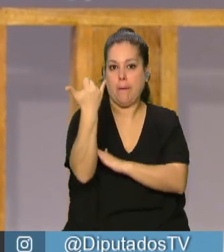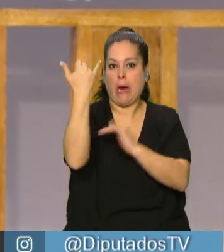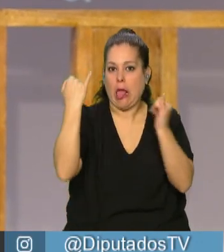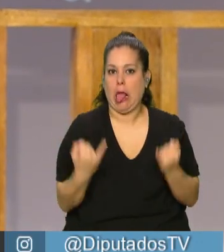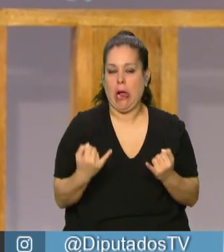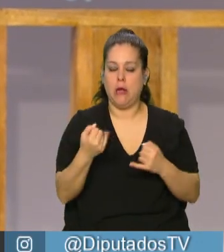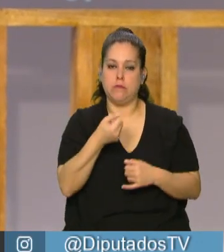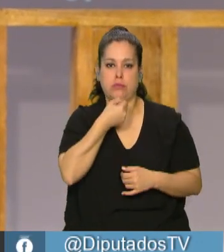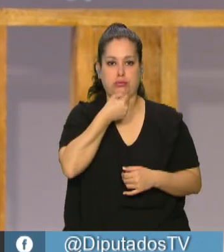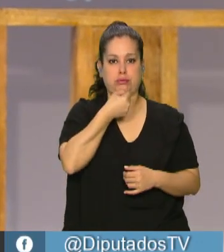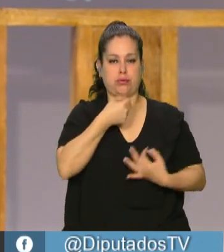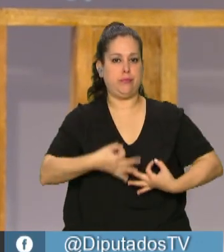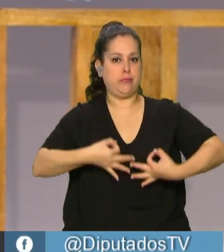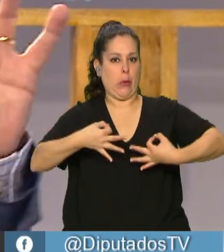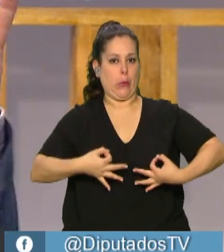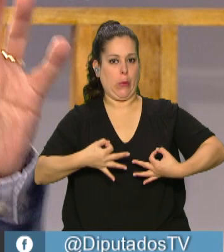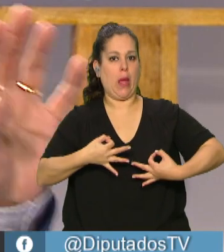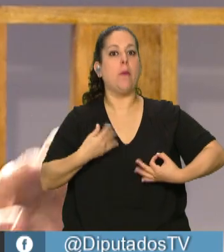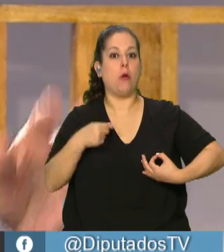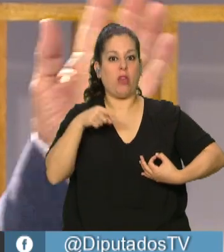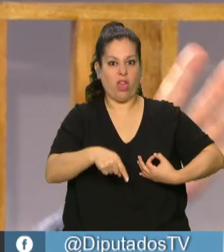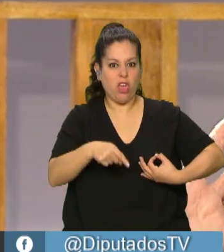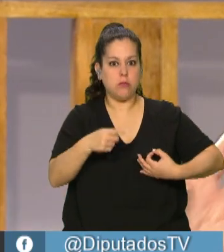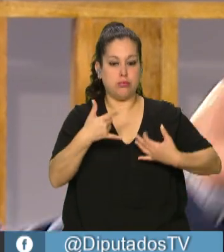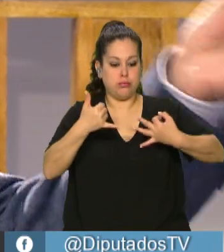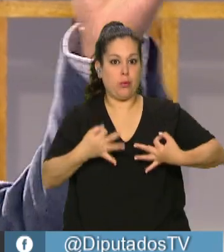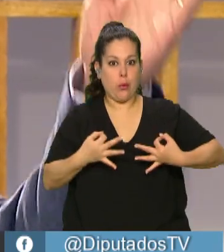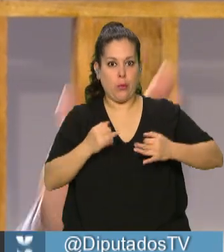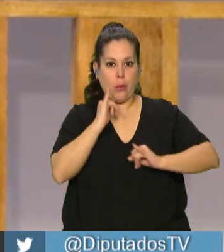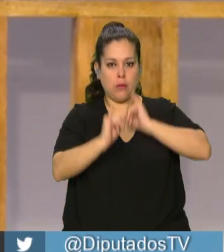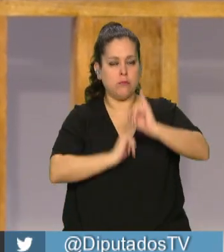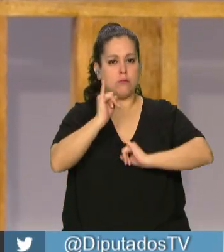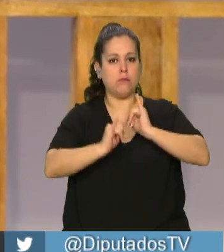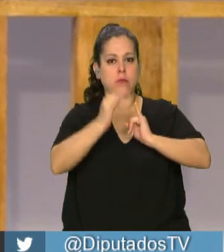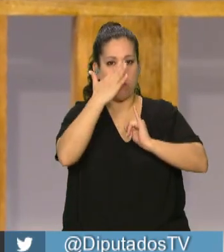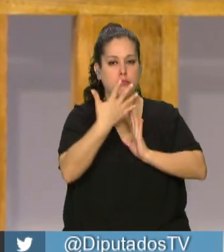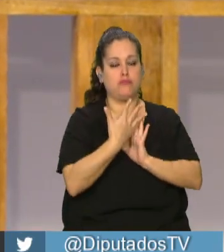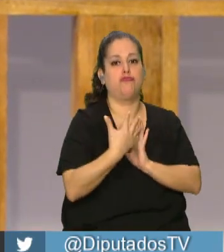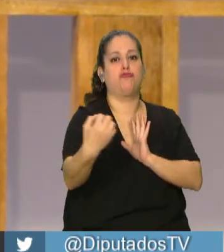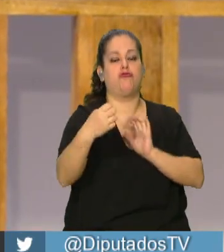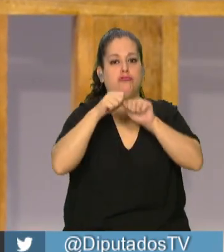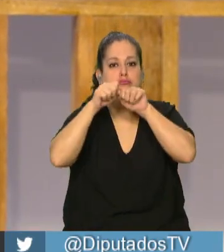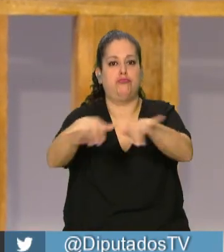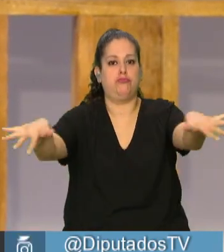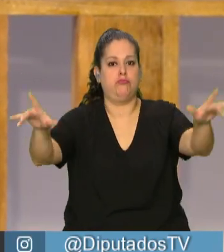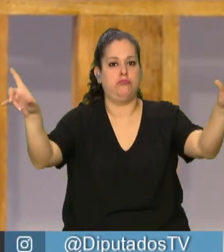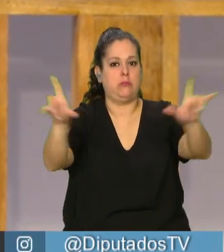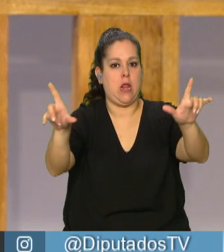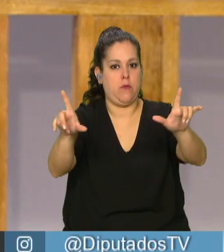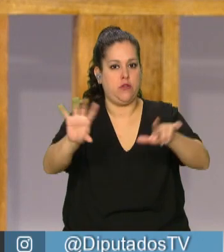y mucho, porque por ahí un flash va a salir en canales de aire. Lo